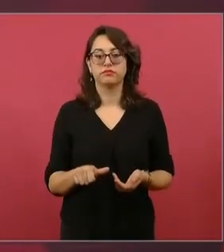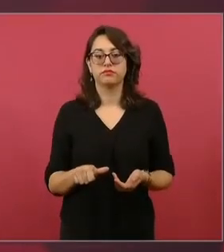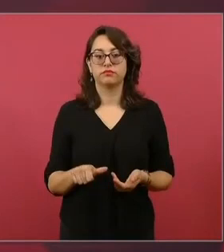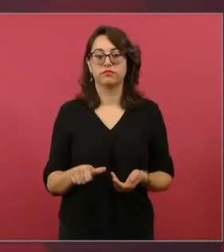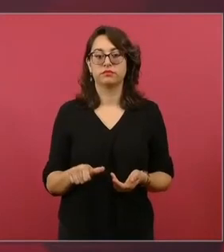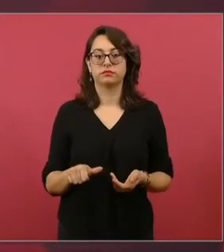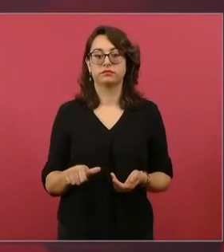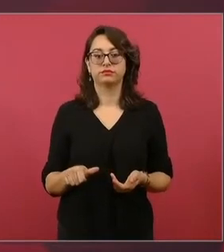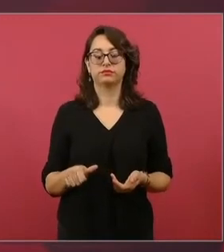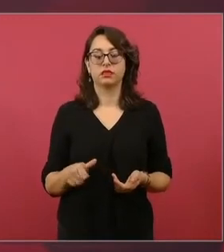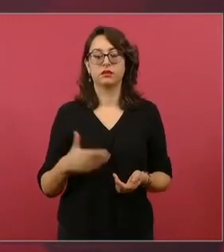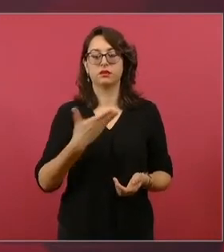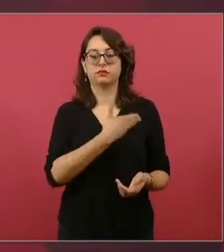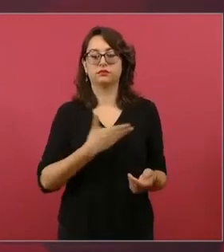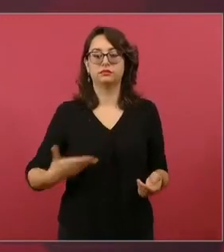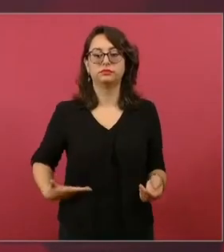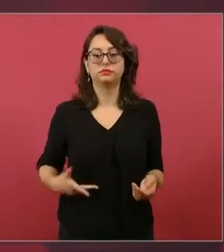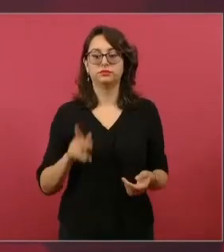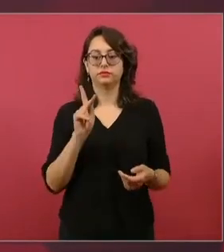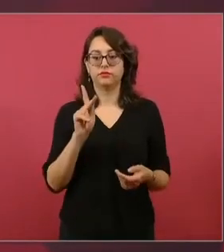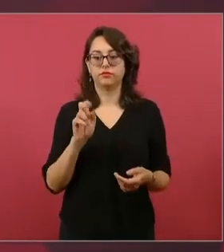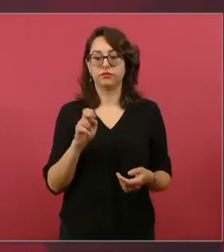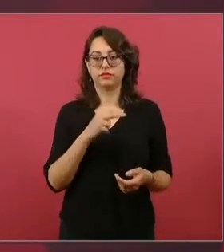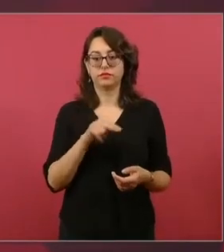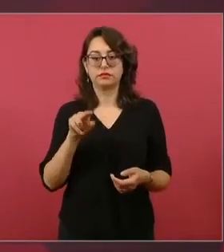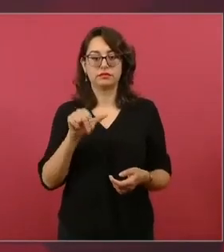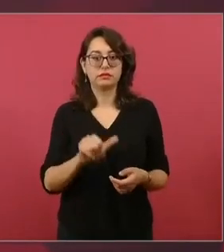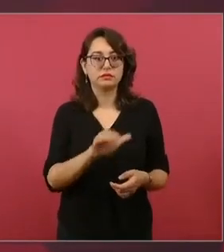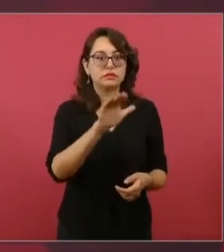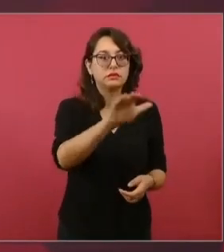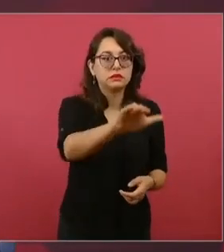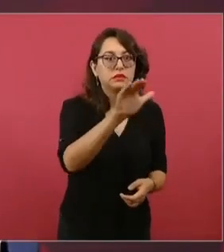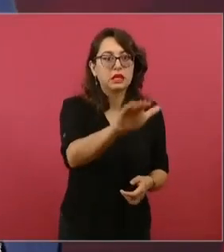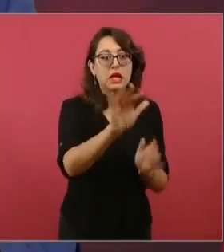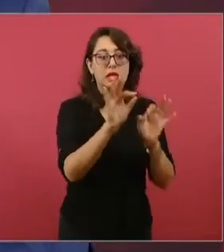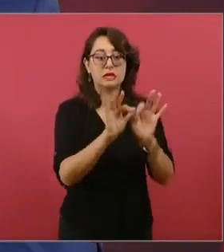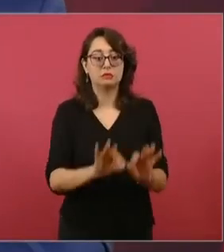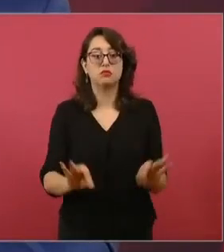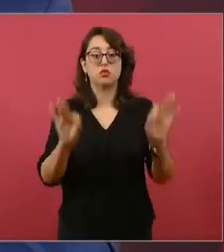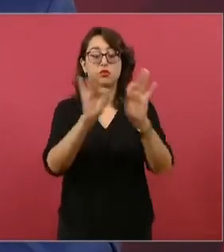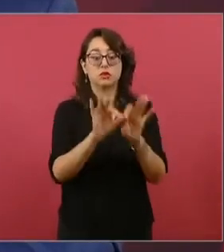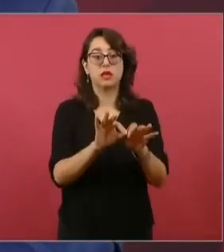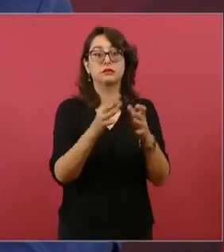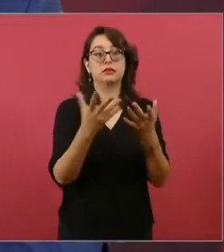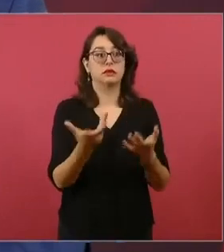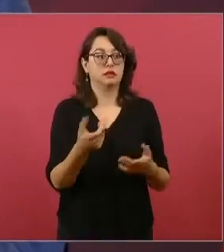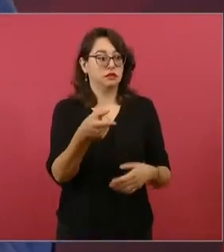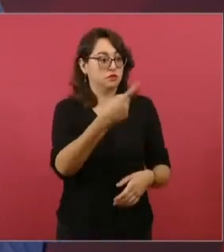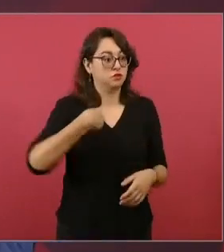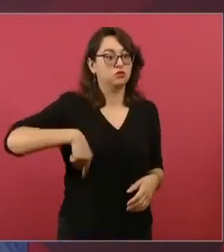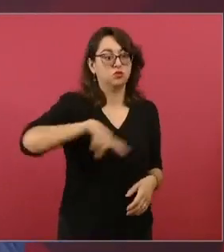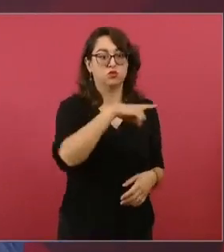al presidente Peña para decirle que era necesaria la unidad